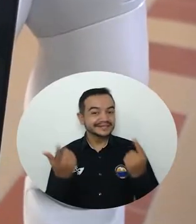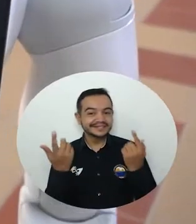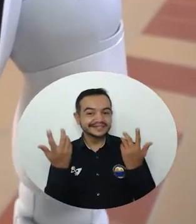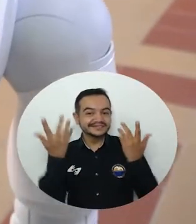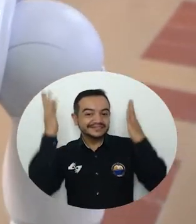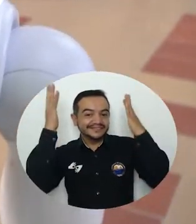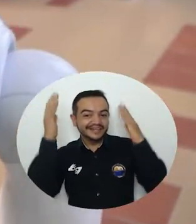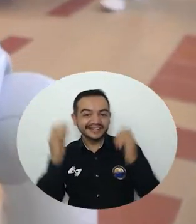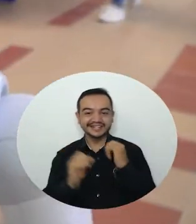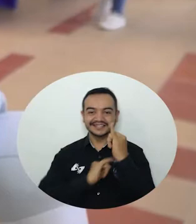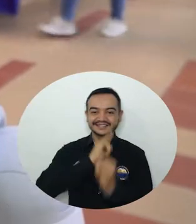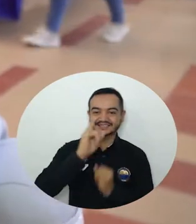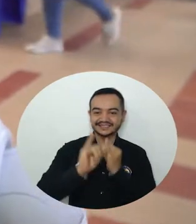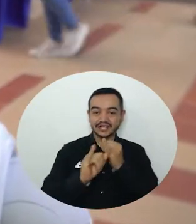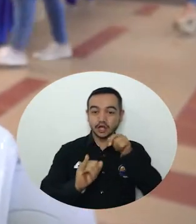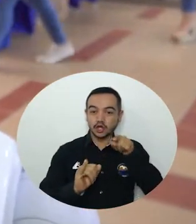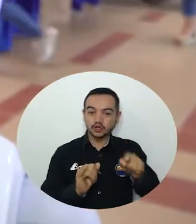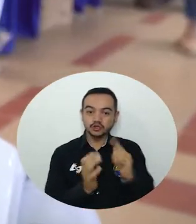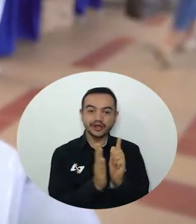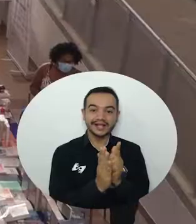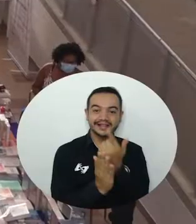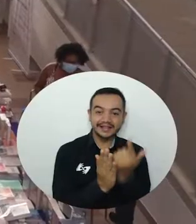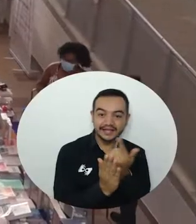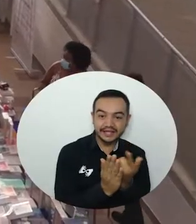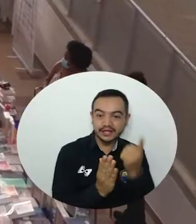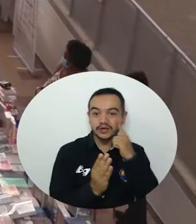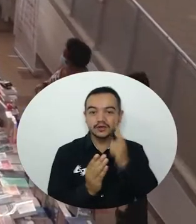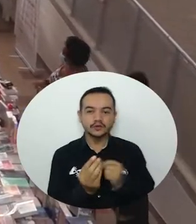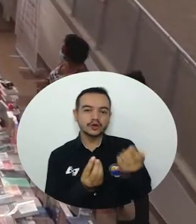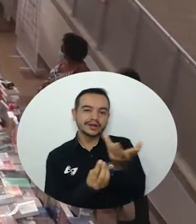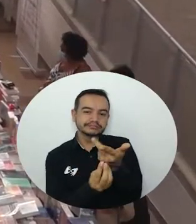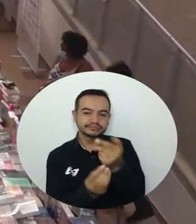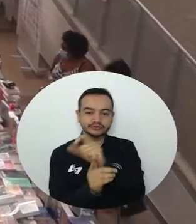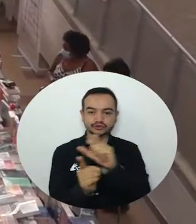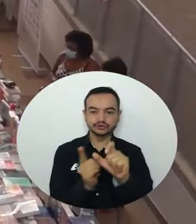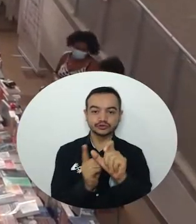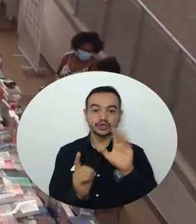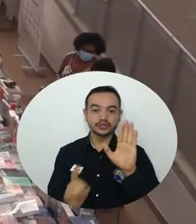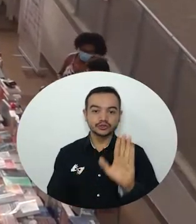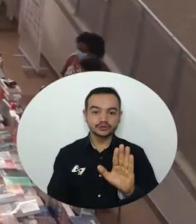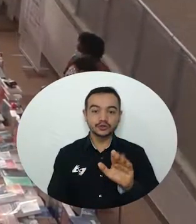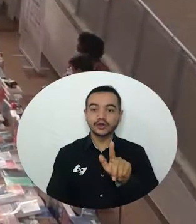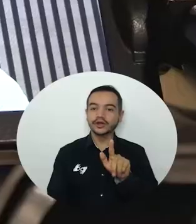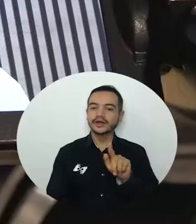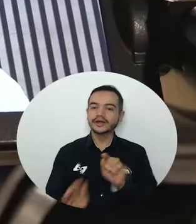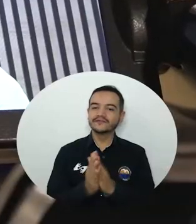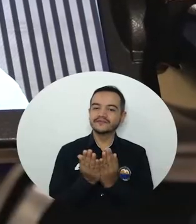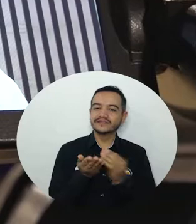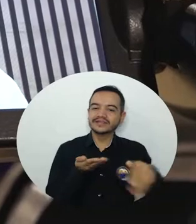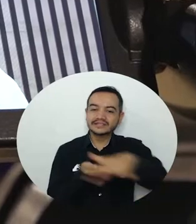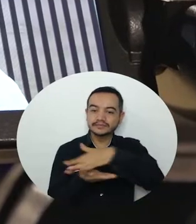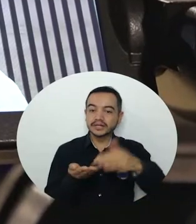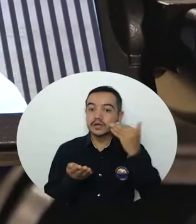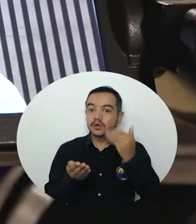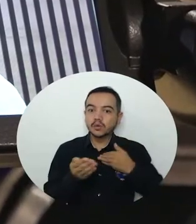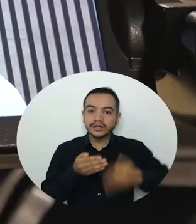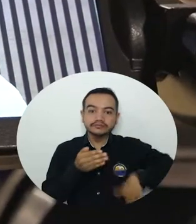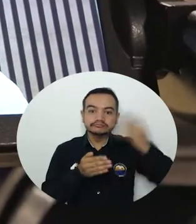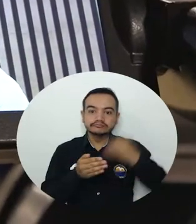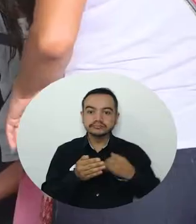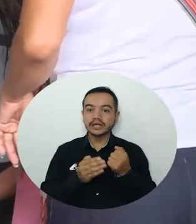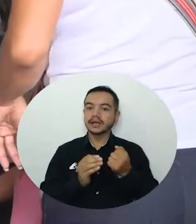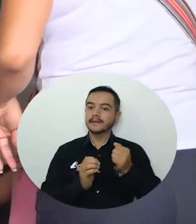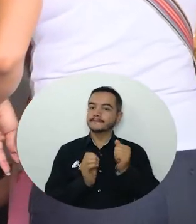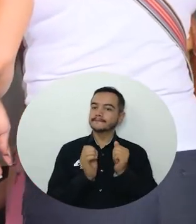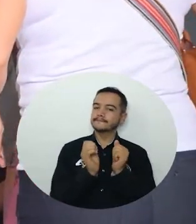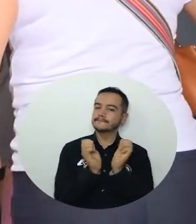La Feria Internacional del Libro, las Artes y la Cultura de Santa Marta Filsmar nació con gran éxito en mayo de 2019